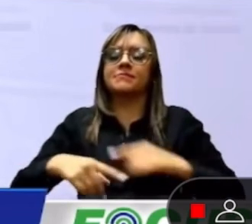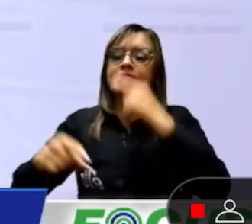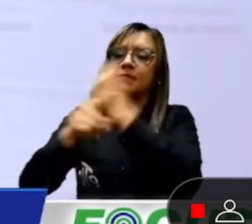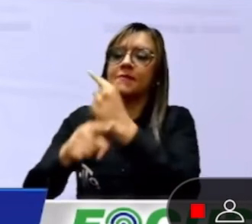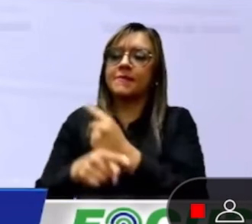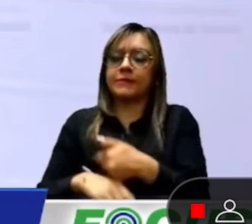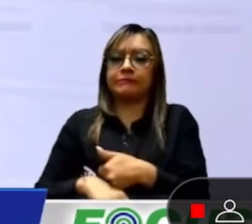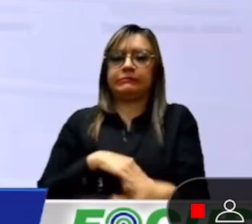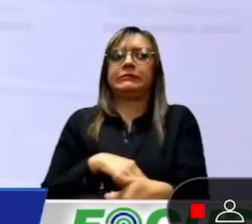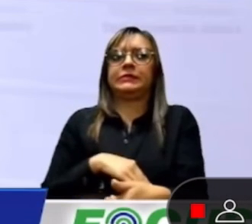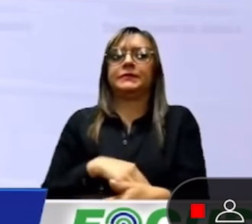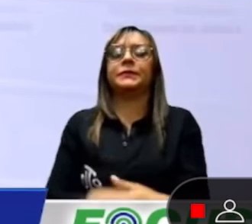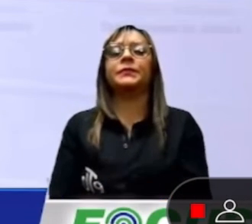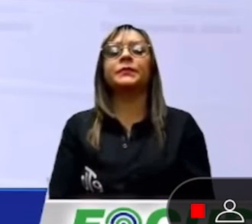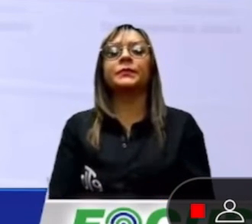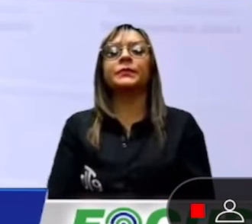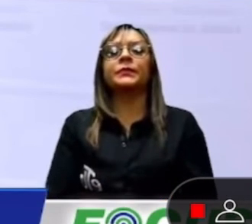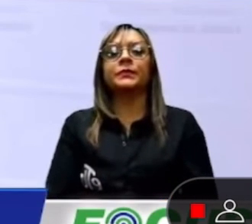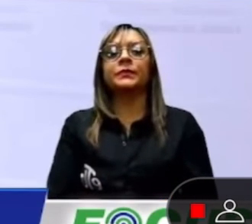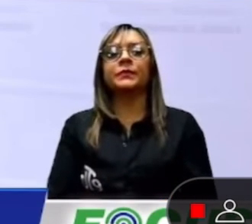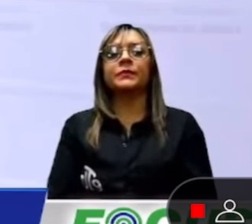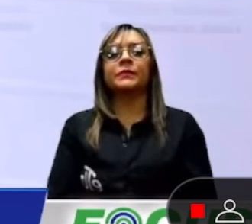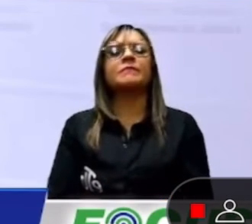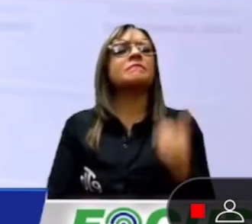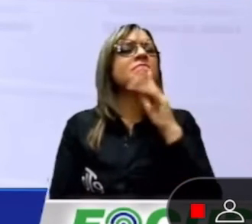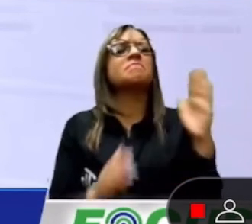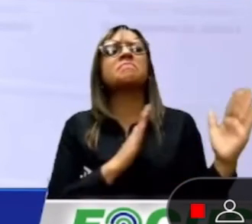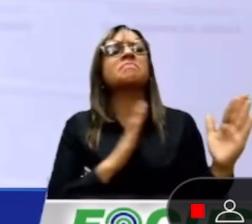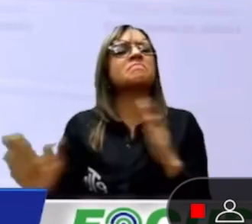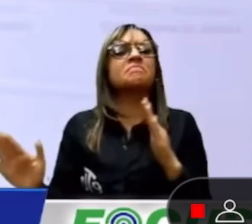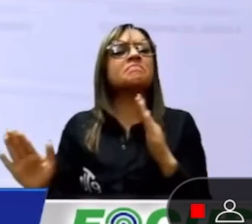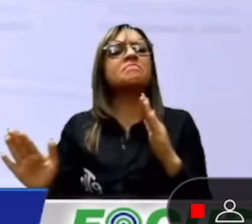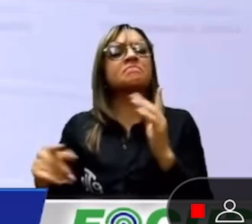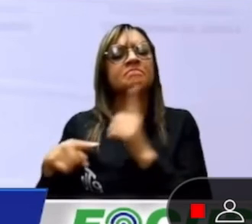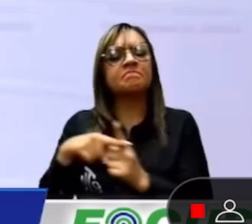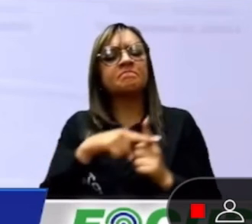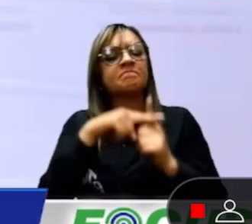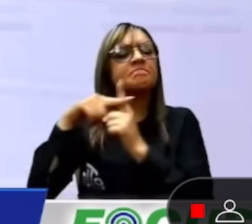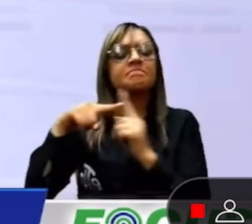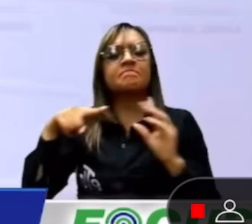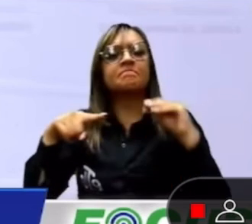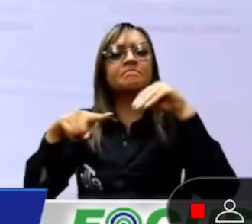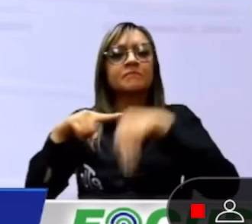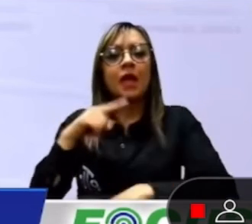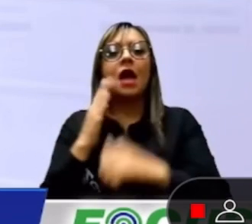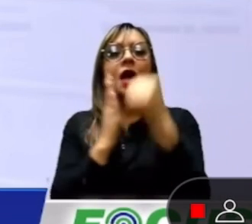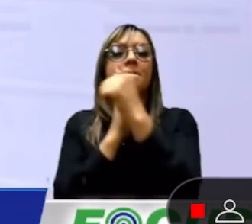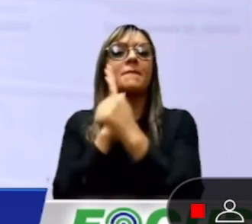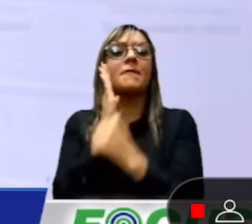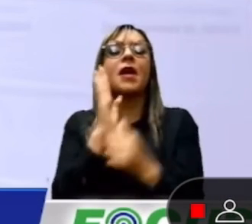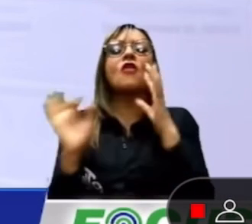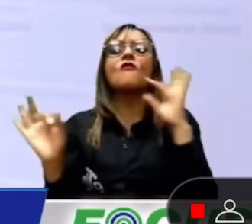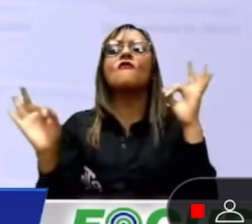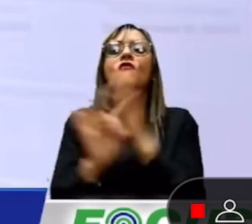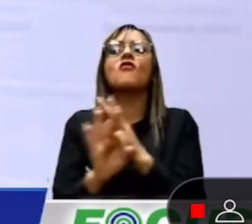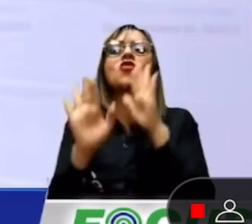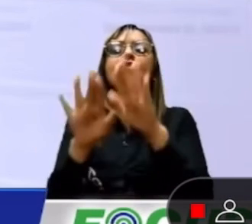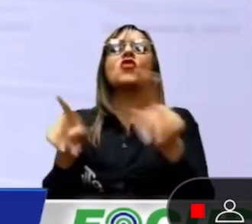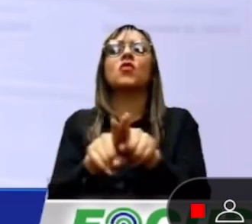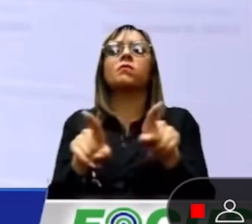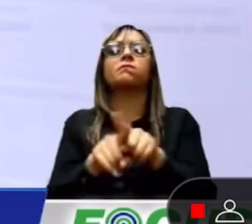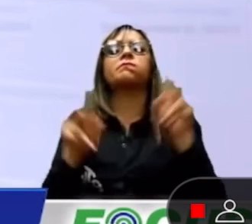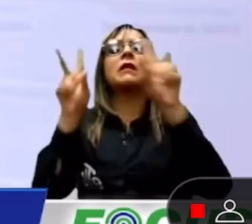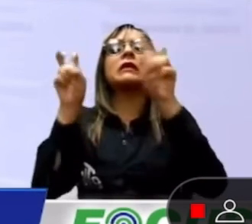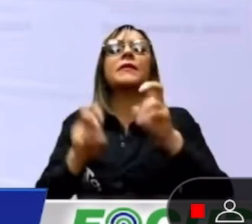eficiente Y rigurosa mi plan para para la procuraduría incluye una agenda misional enfocada